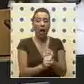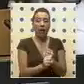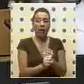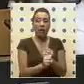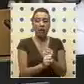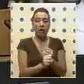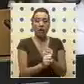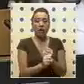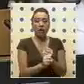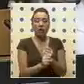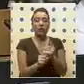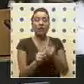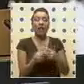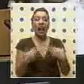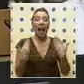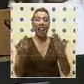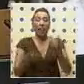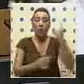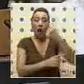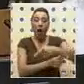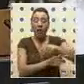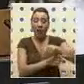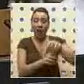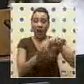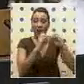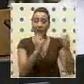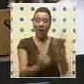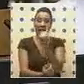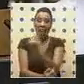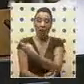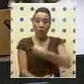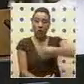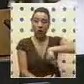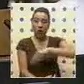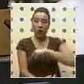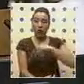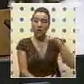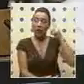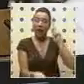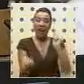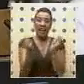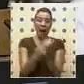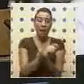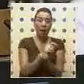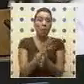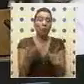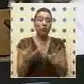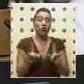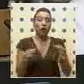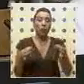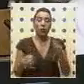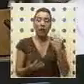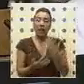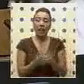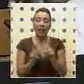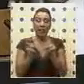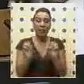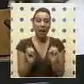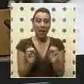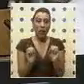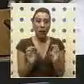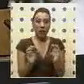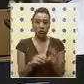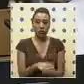ha mandatado a esta corporación, y me imagino que a cada uno de nosotros, a revertir muchas de las injusticias que han existido en materia